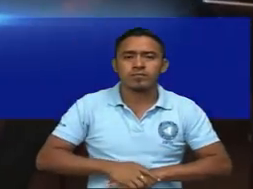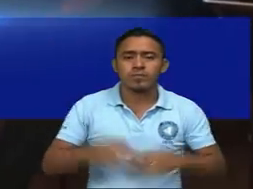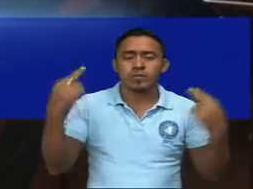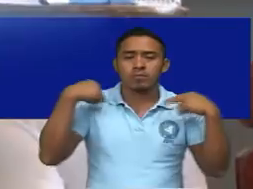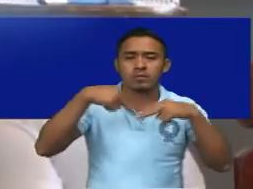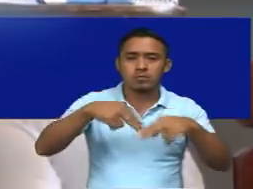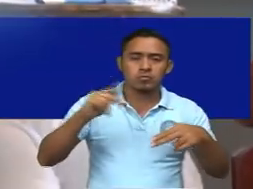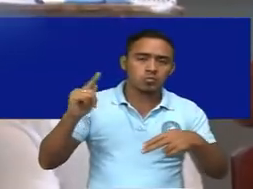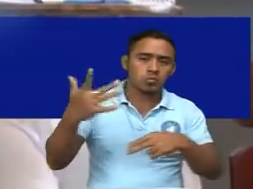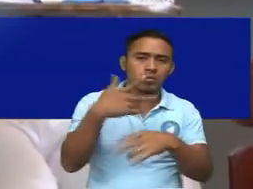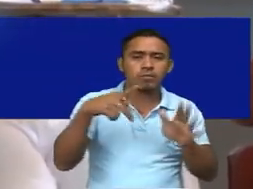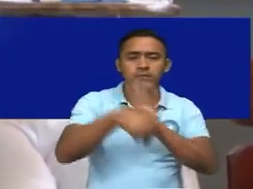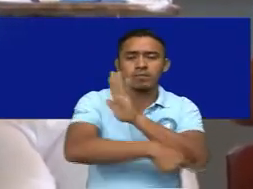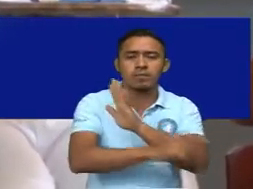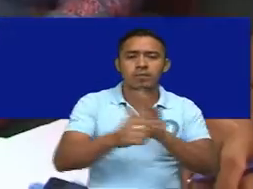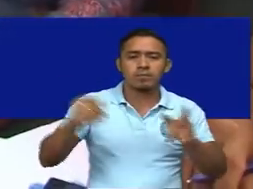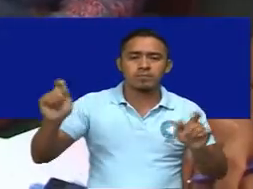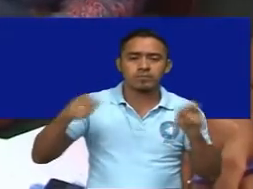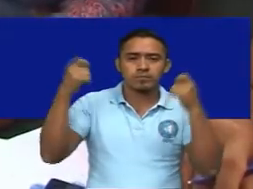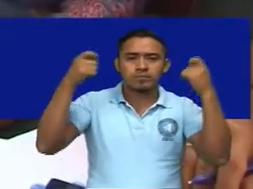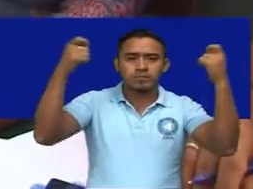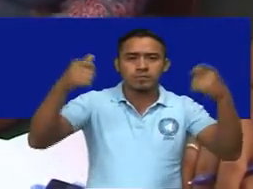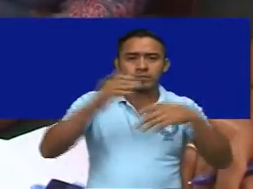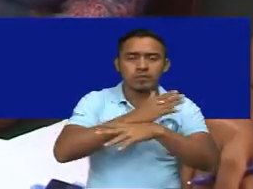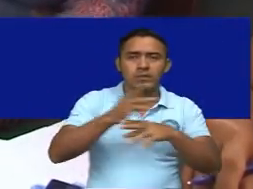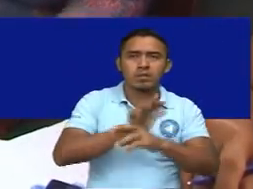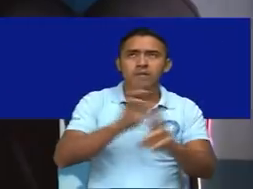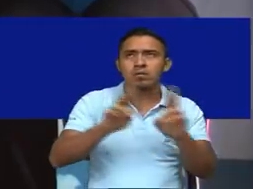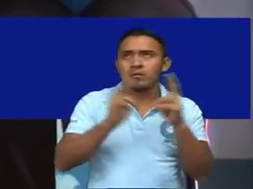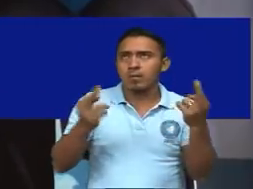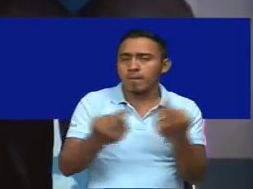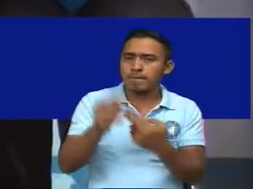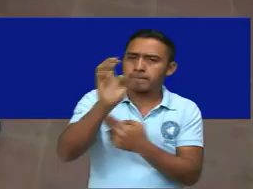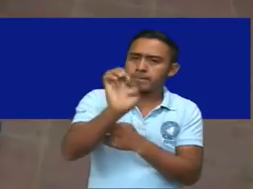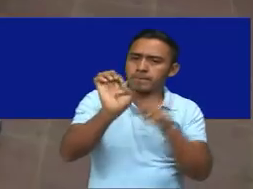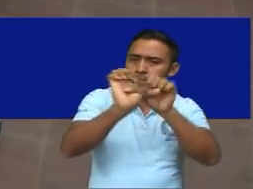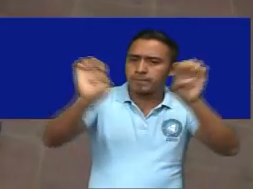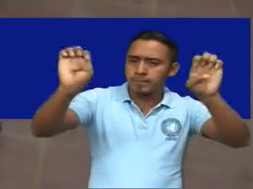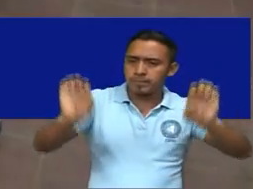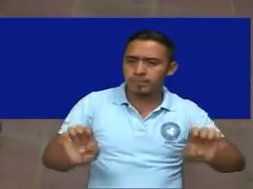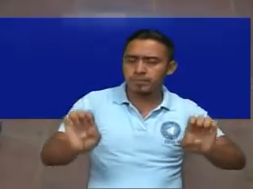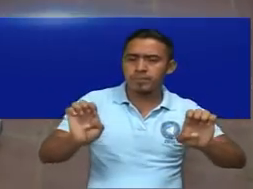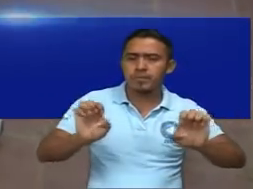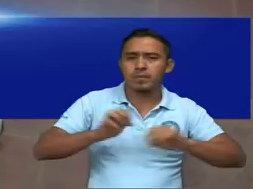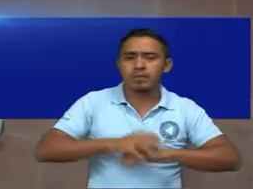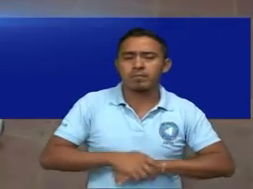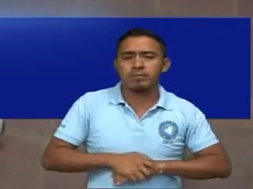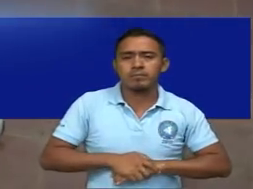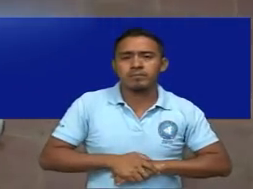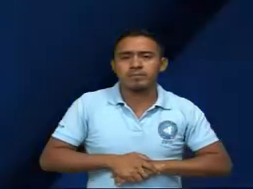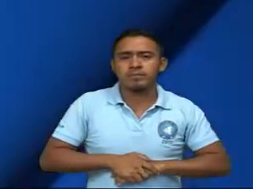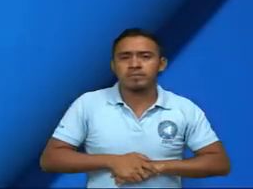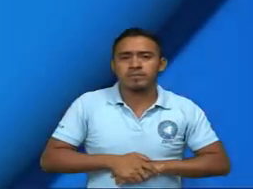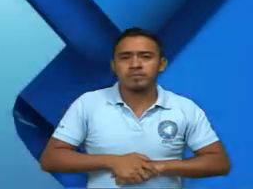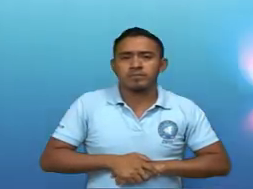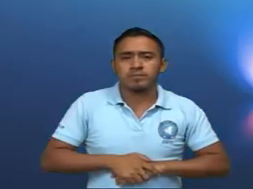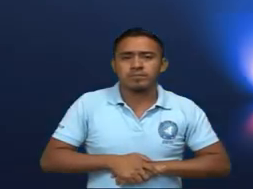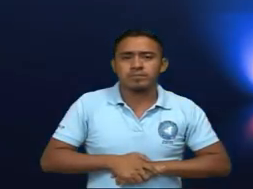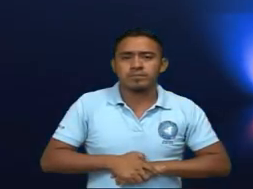Maestros de todo el país participan en los encuentros pedagógicos de interaprendizaje.